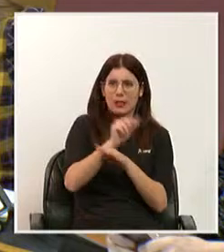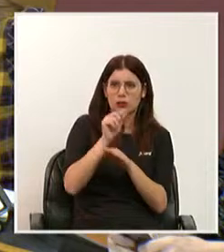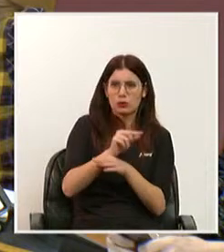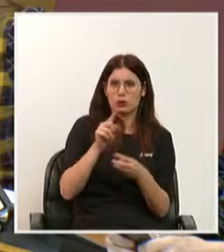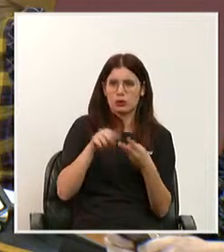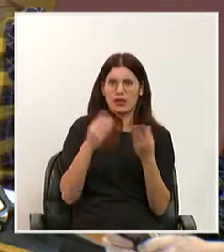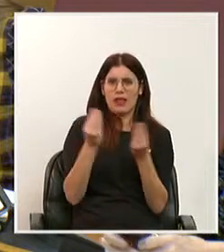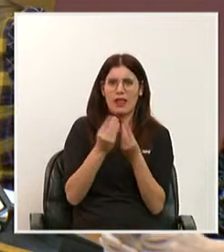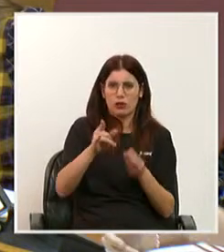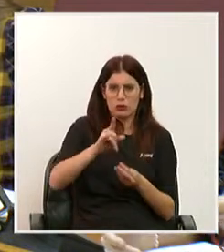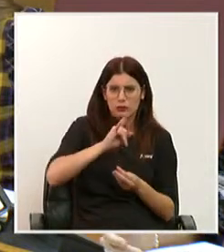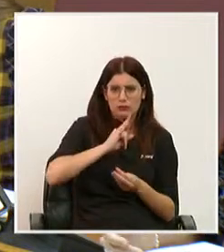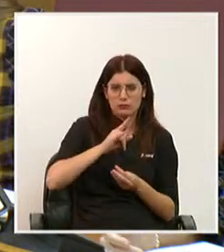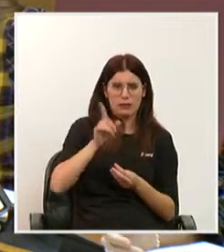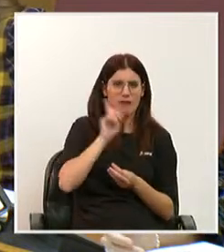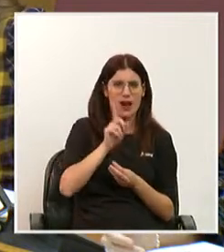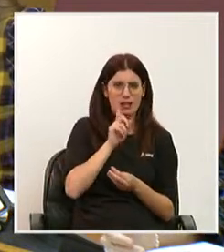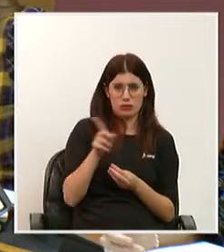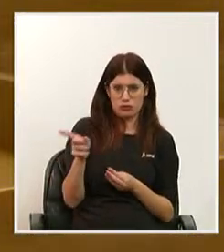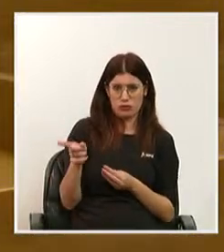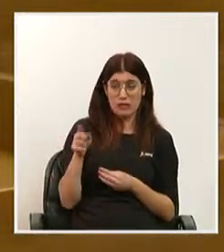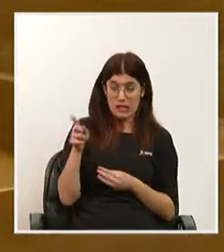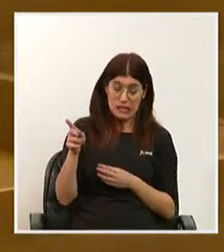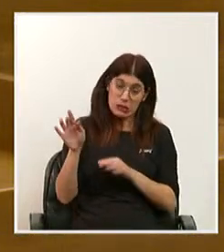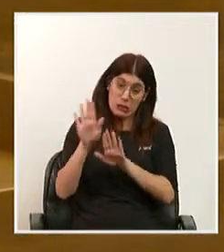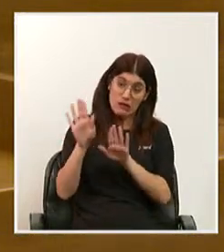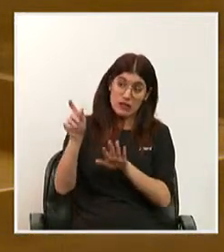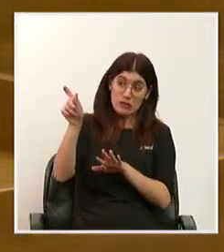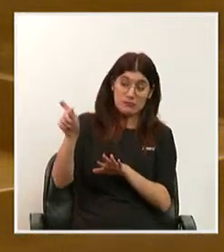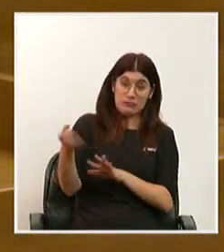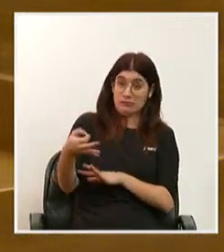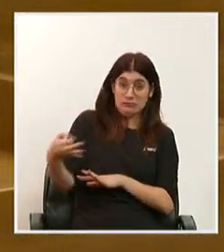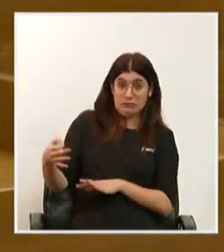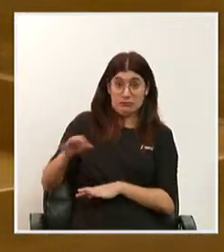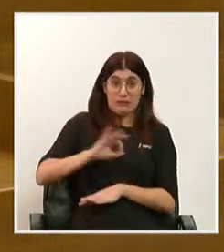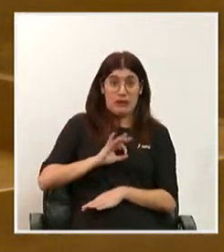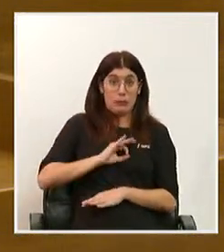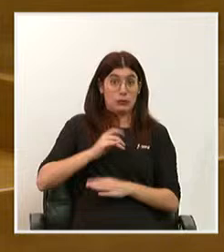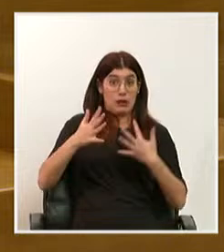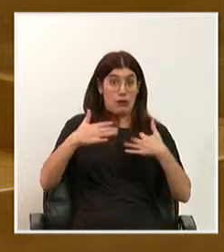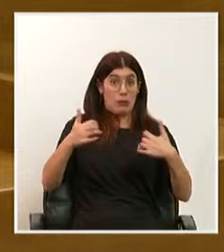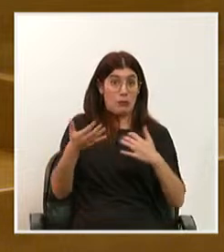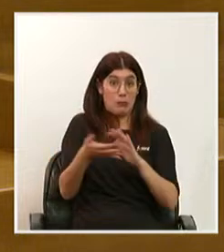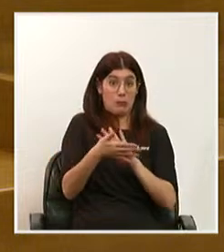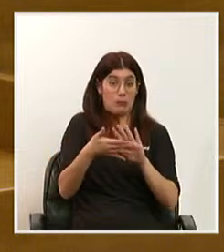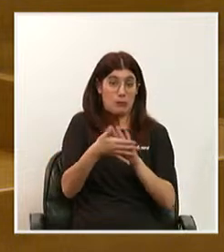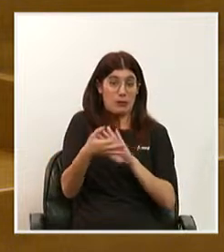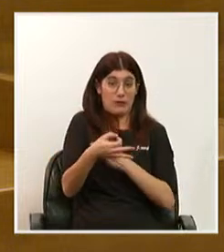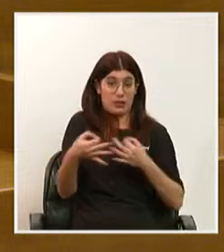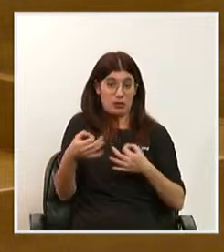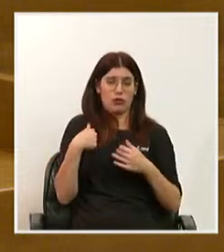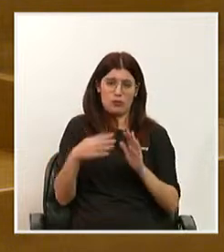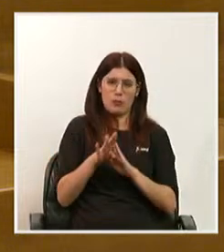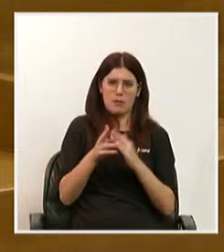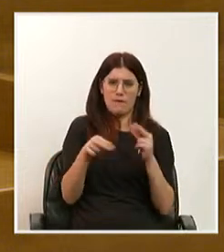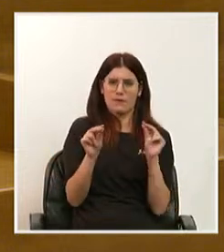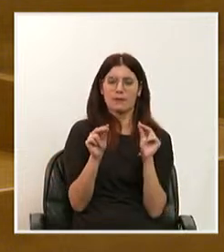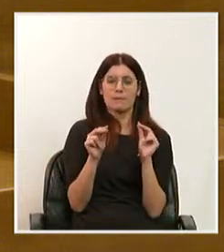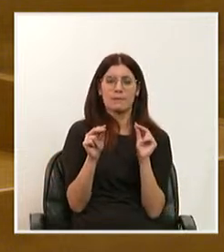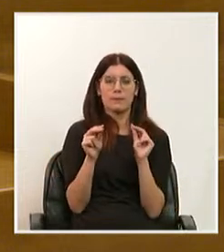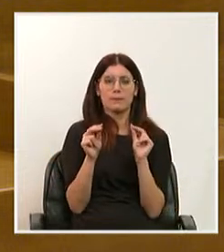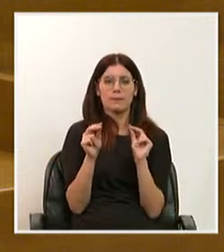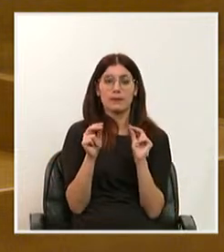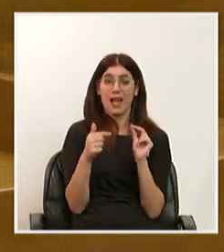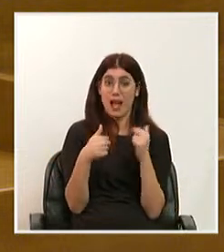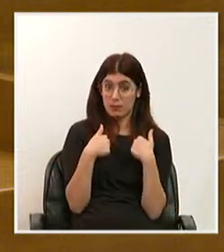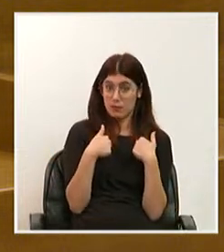datos incorrectos esa le convierten a usted en una joya parlamentaria de verdad se lo digo y voy terminando presidenta eh